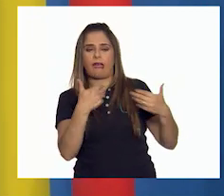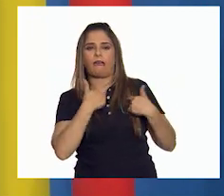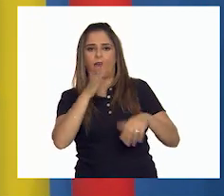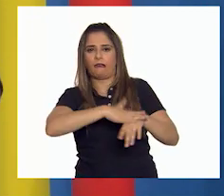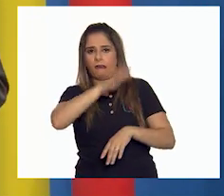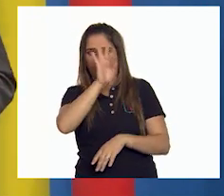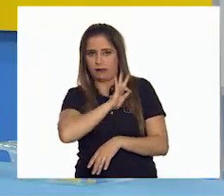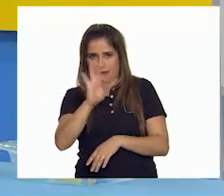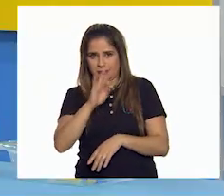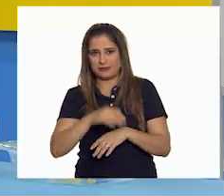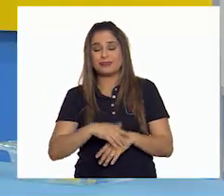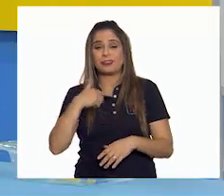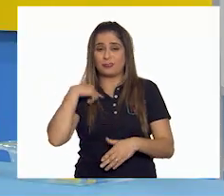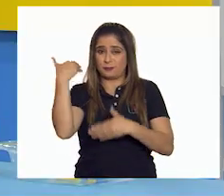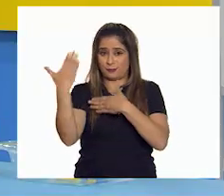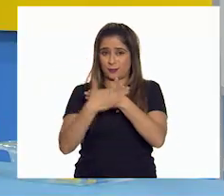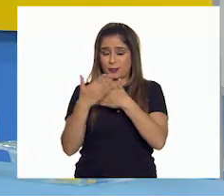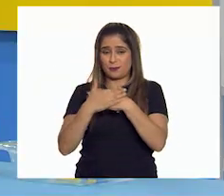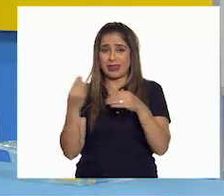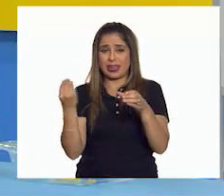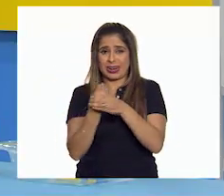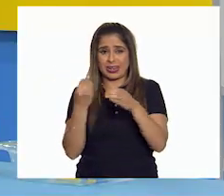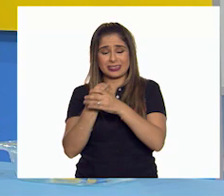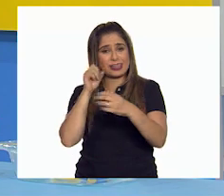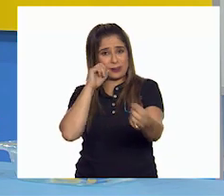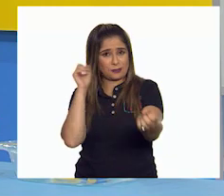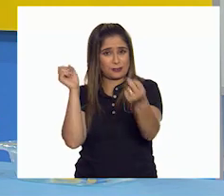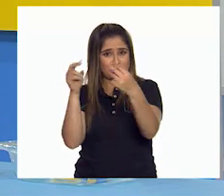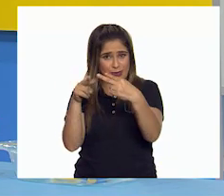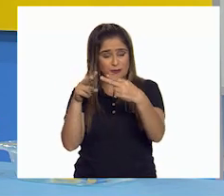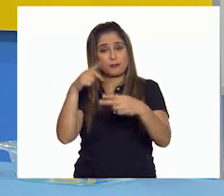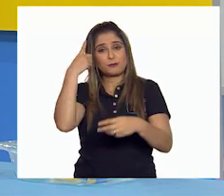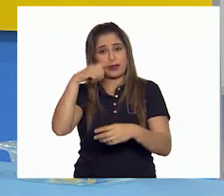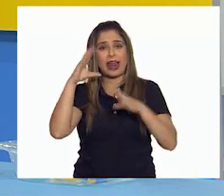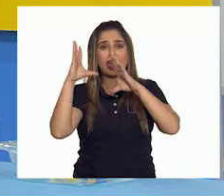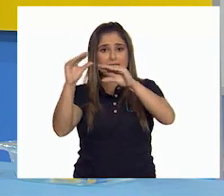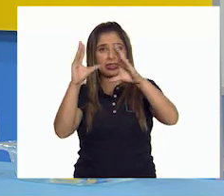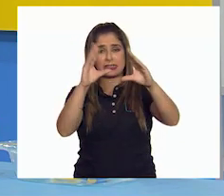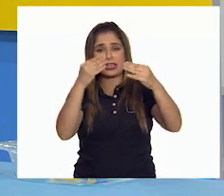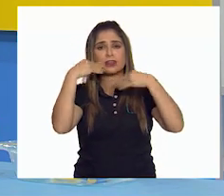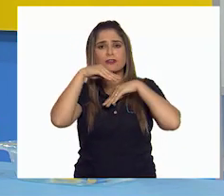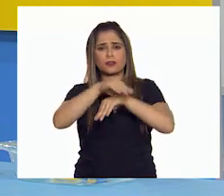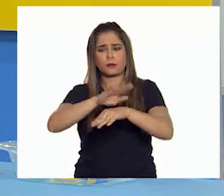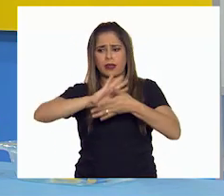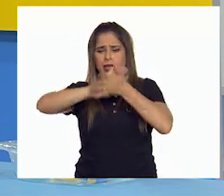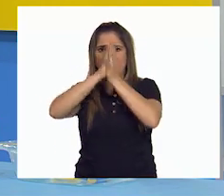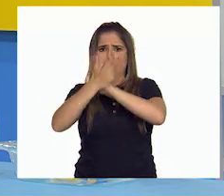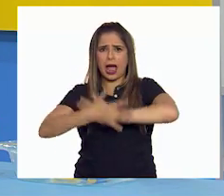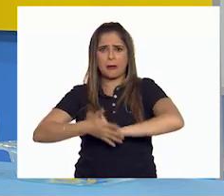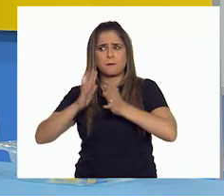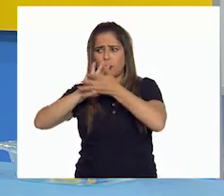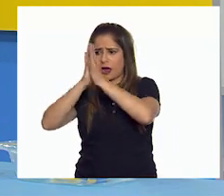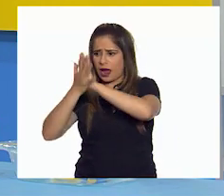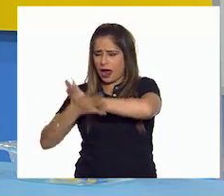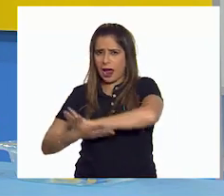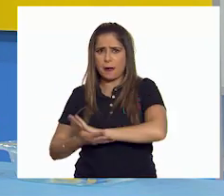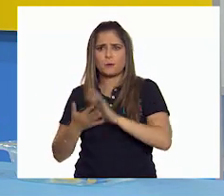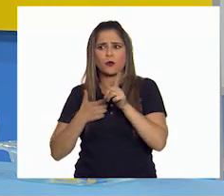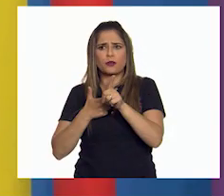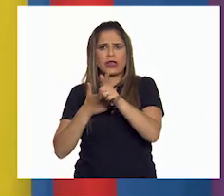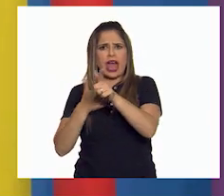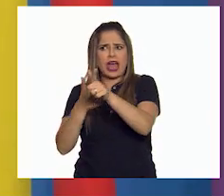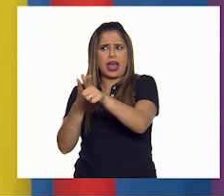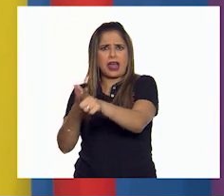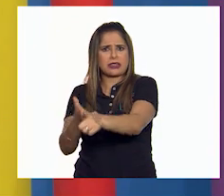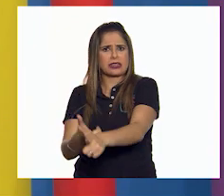Nosotros nos vemos la siguiente clase para estudiar un proceso muy importante relacionado con las transformaciones, pero ahora con las permanentes.